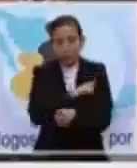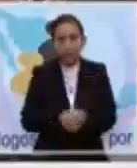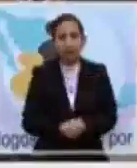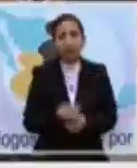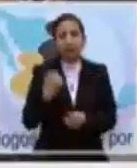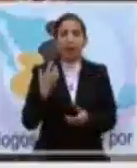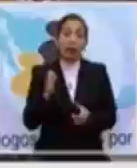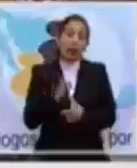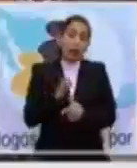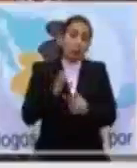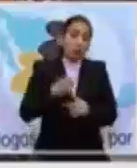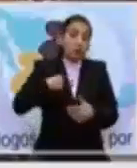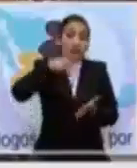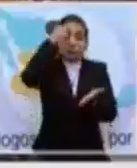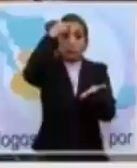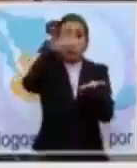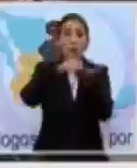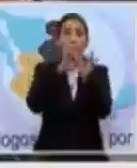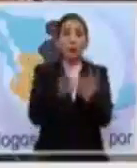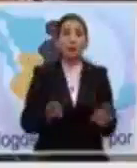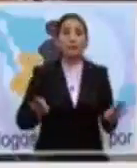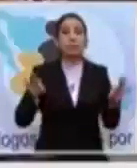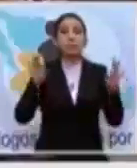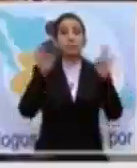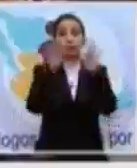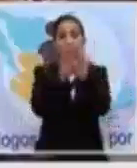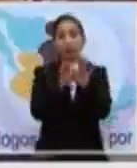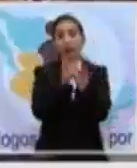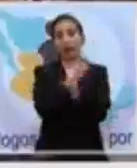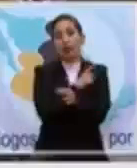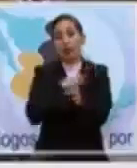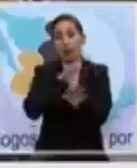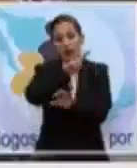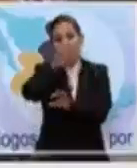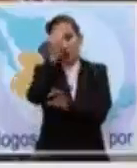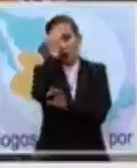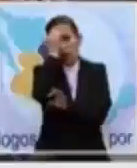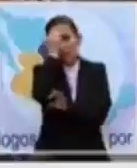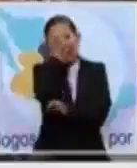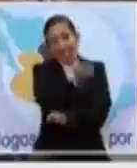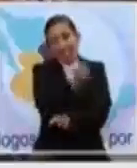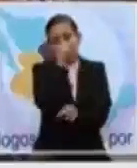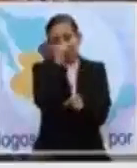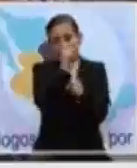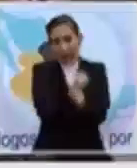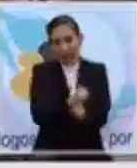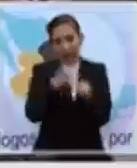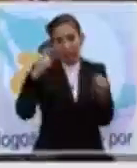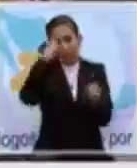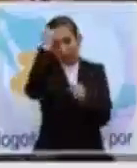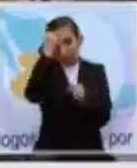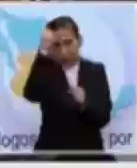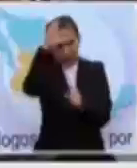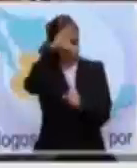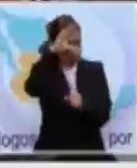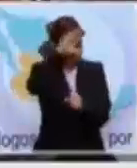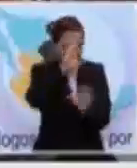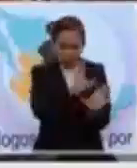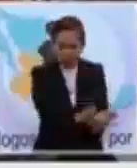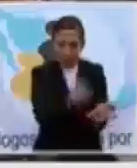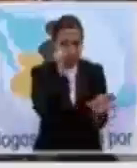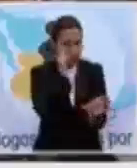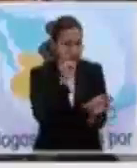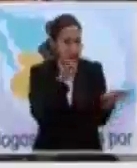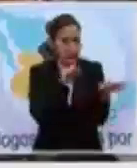Entonces, yo creo que es importante el que se reconozca que esa es una secretaría técnica, científica, que